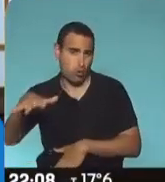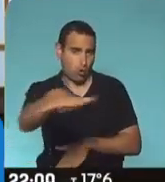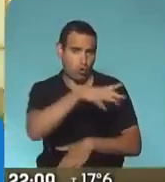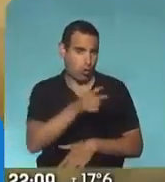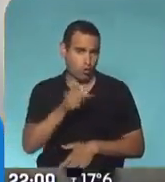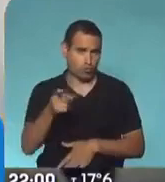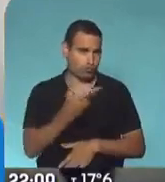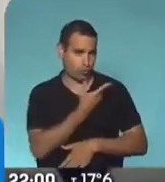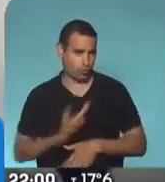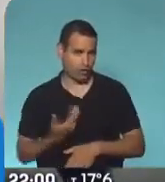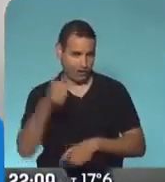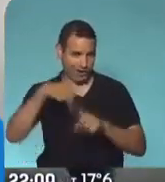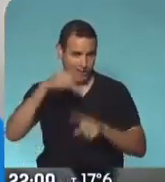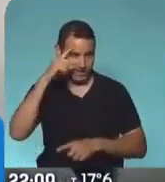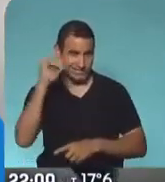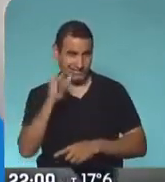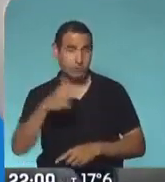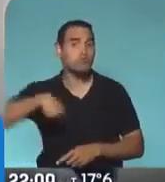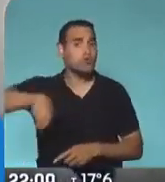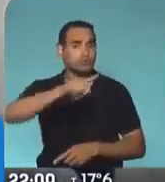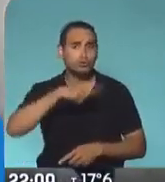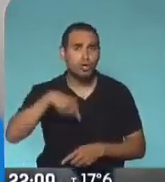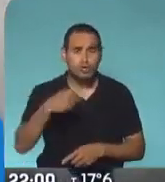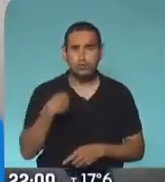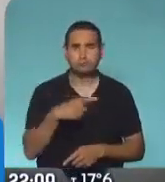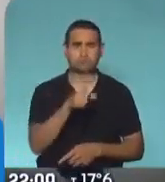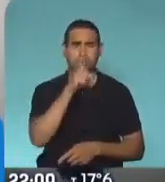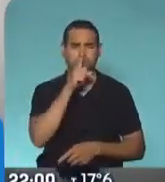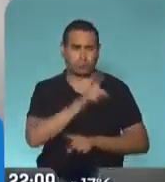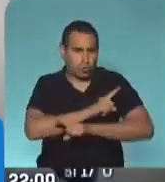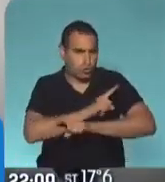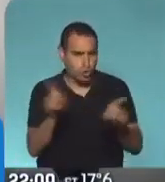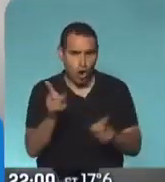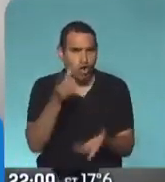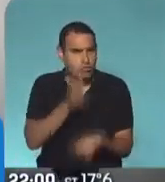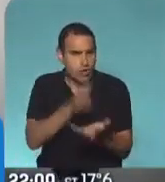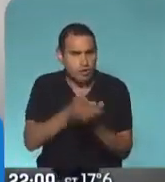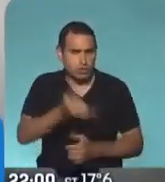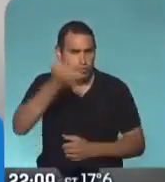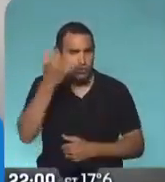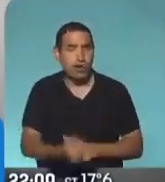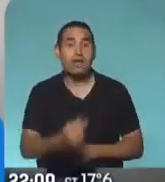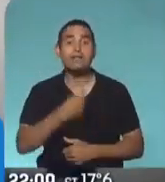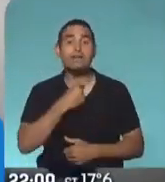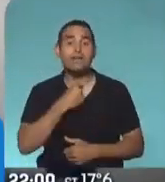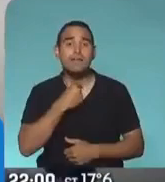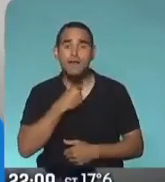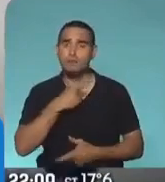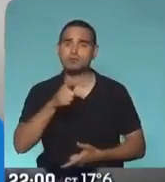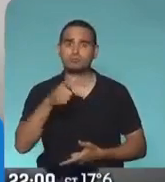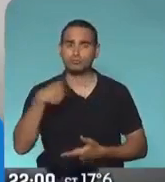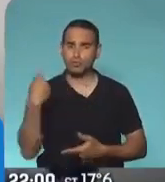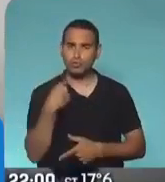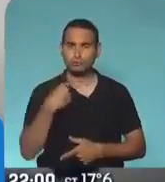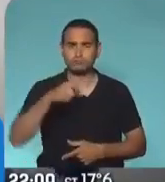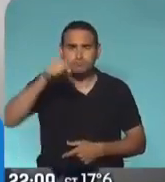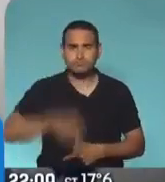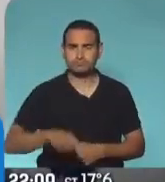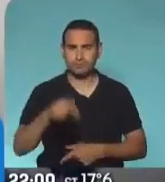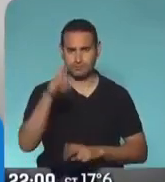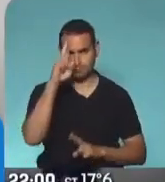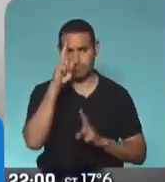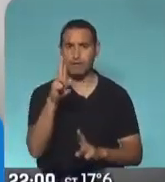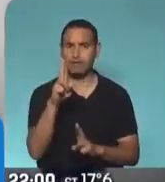de facto. Como pueblo nosotros no podemos callar, queremos nuestros derechos, queremos que nuestros símbolos patrios se respeten